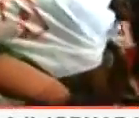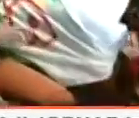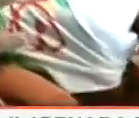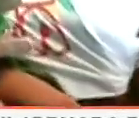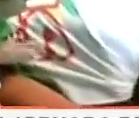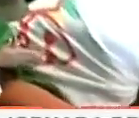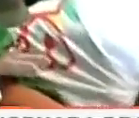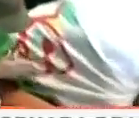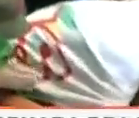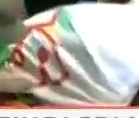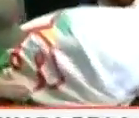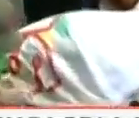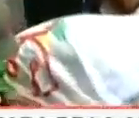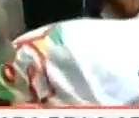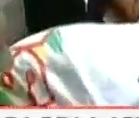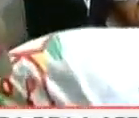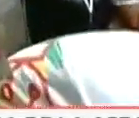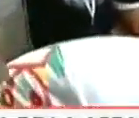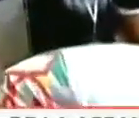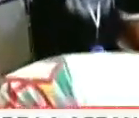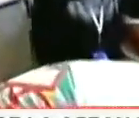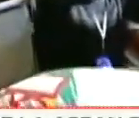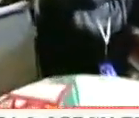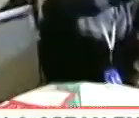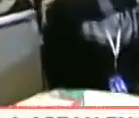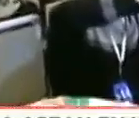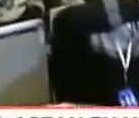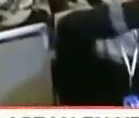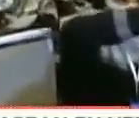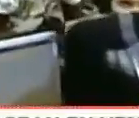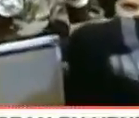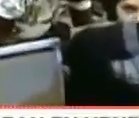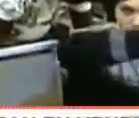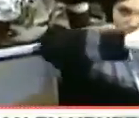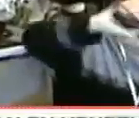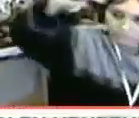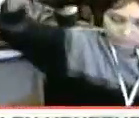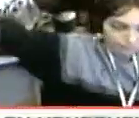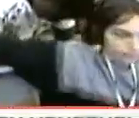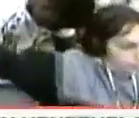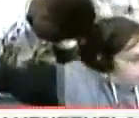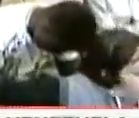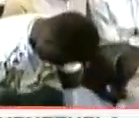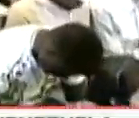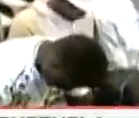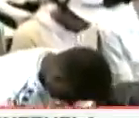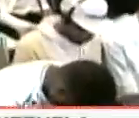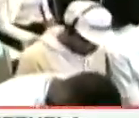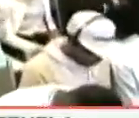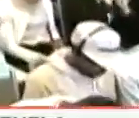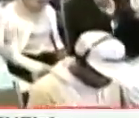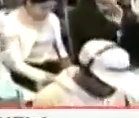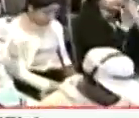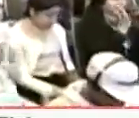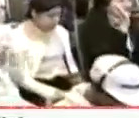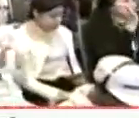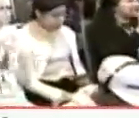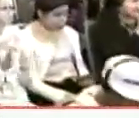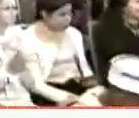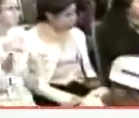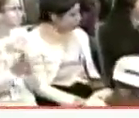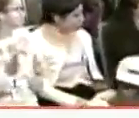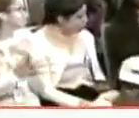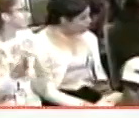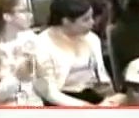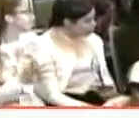Congreso Internacional de Jóvenes y Estudiantes por la Paz y la Solidaridad, que ha reunido a 1.500 delegados de varios continentes